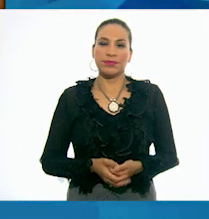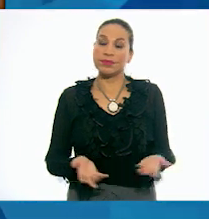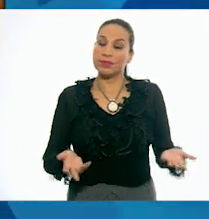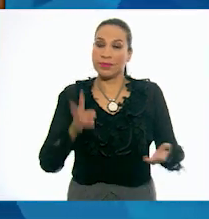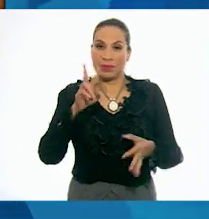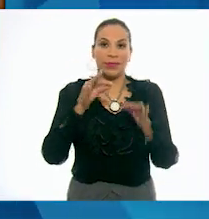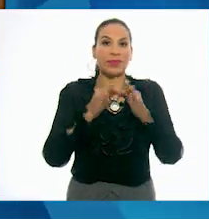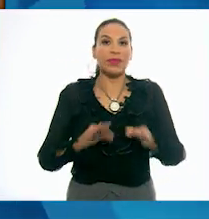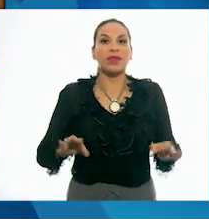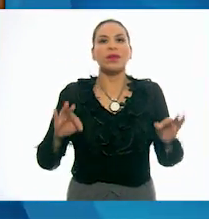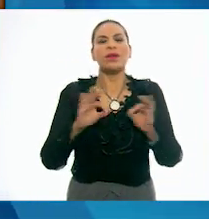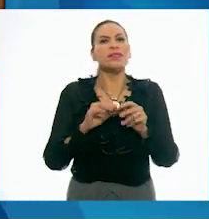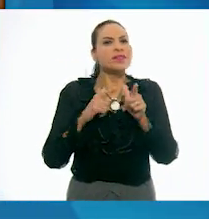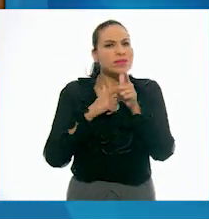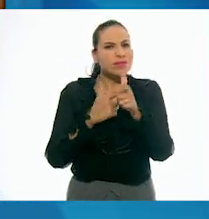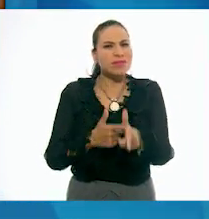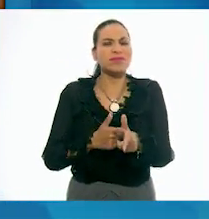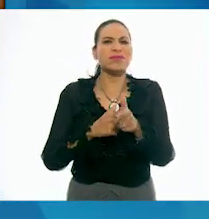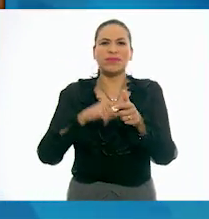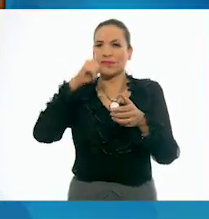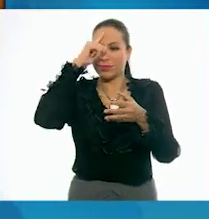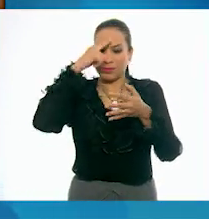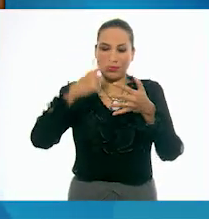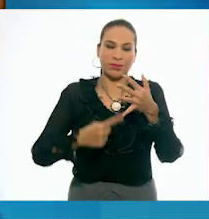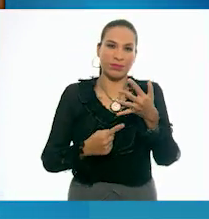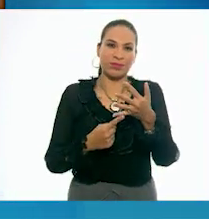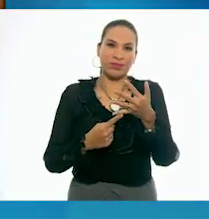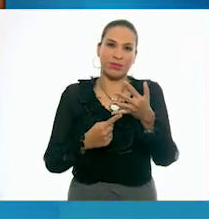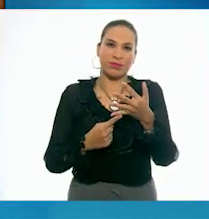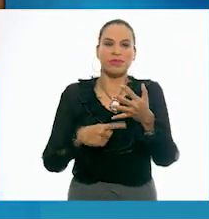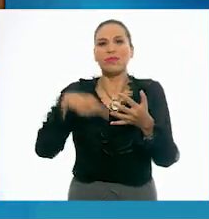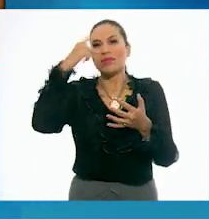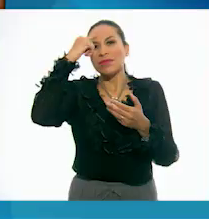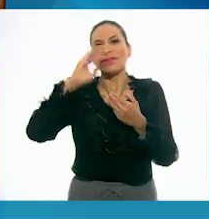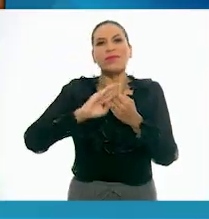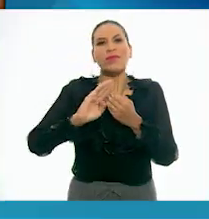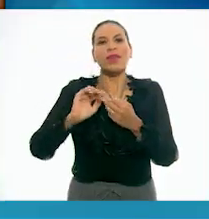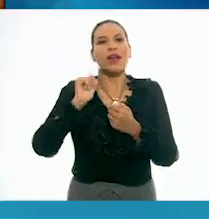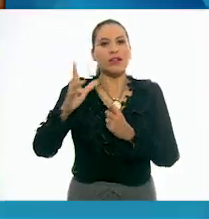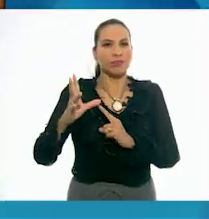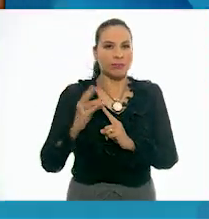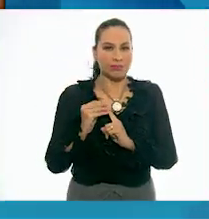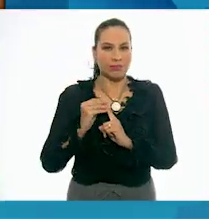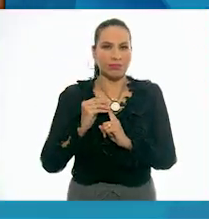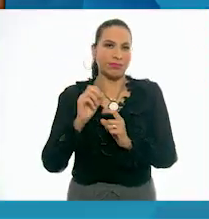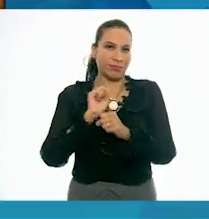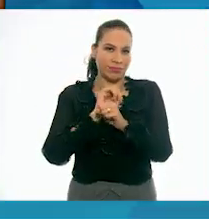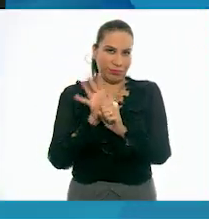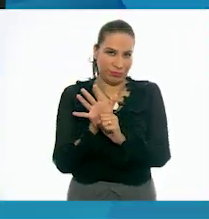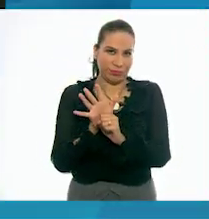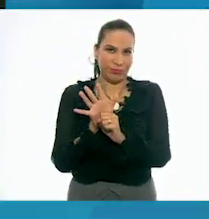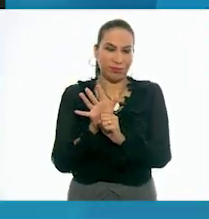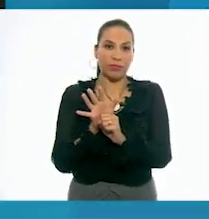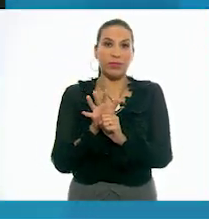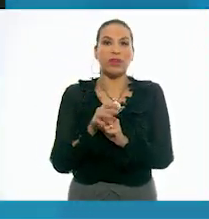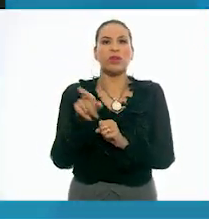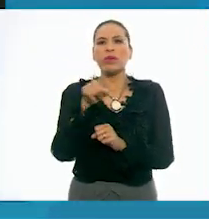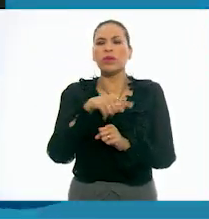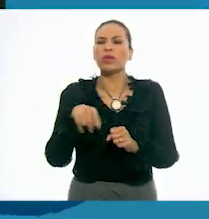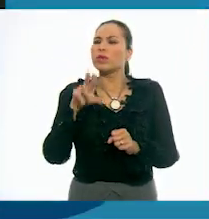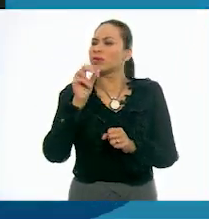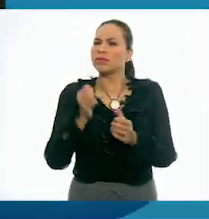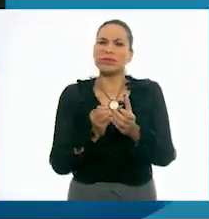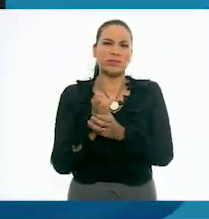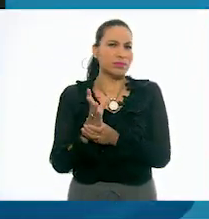Es muy importante continuar con las recomendaciones para evitar contagios de COVID. Trata de